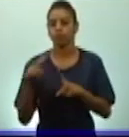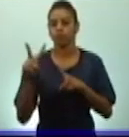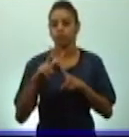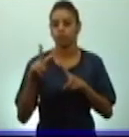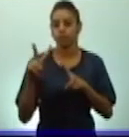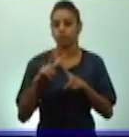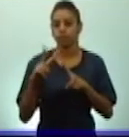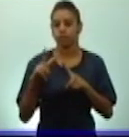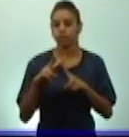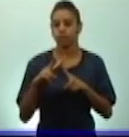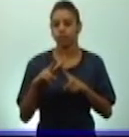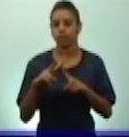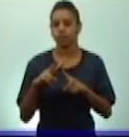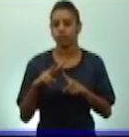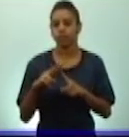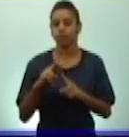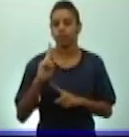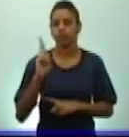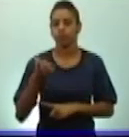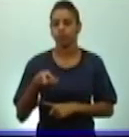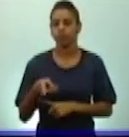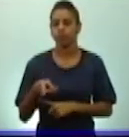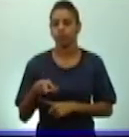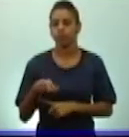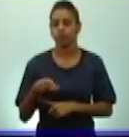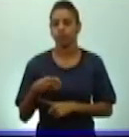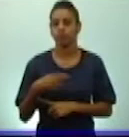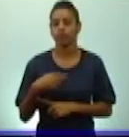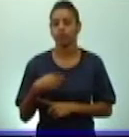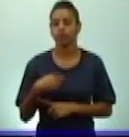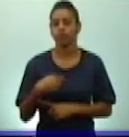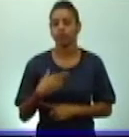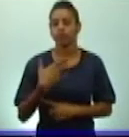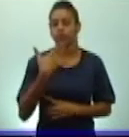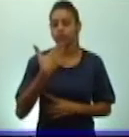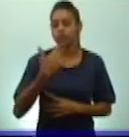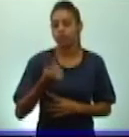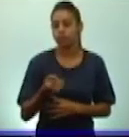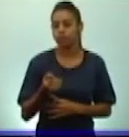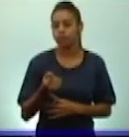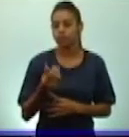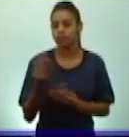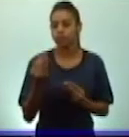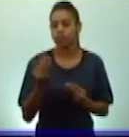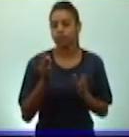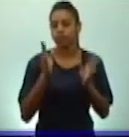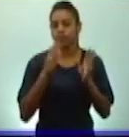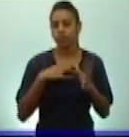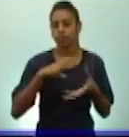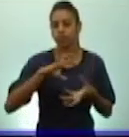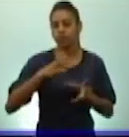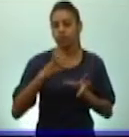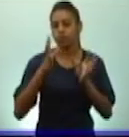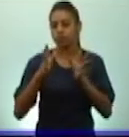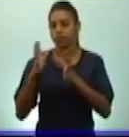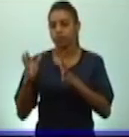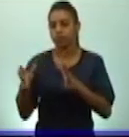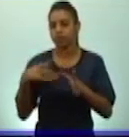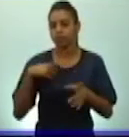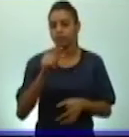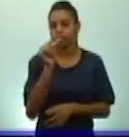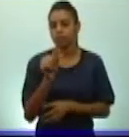de orientación. Me complace mucho formar parte de este ejército de educadores que en estos